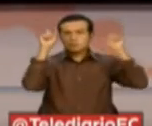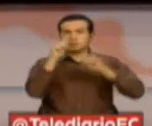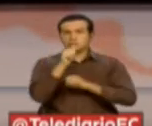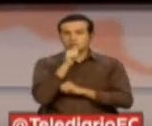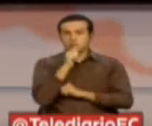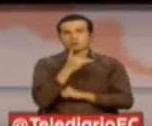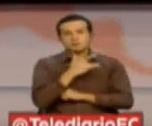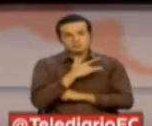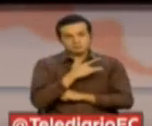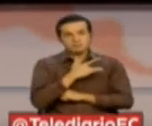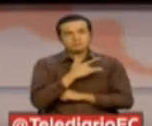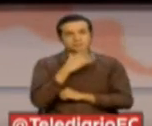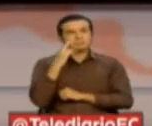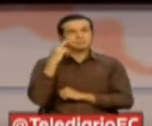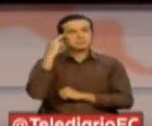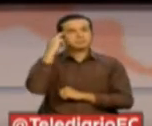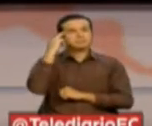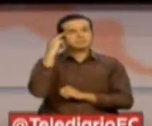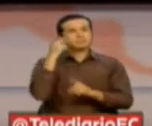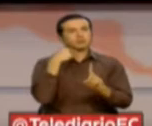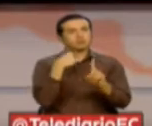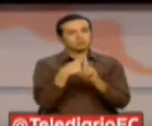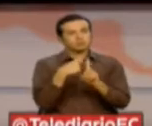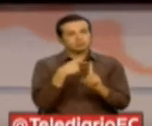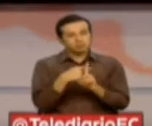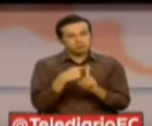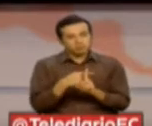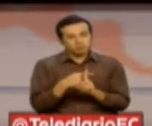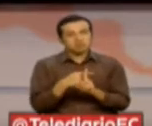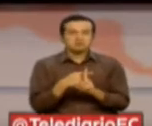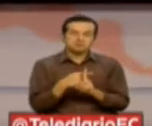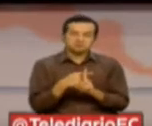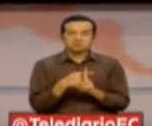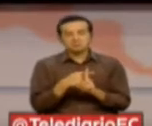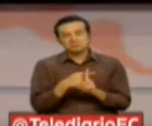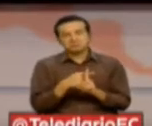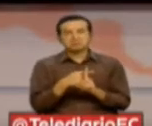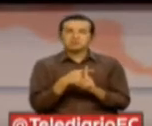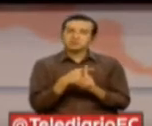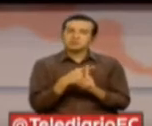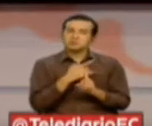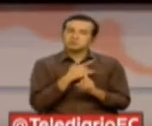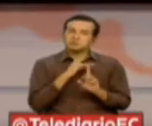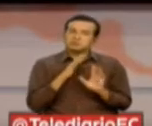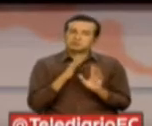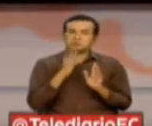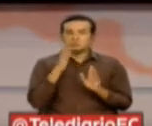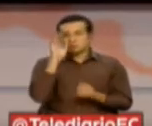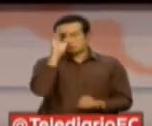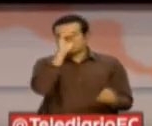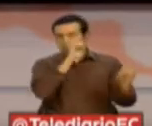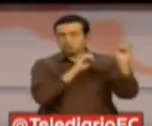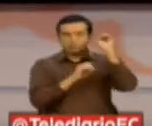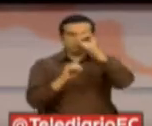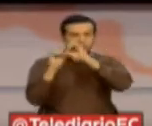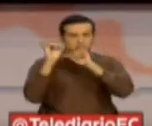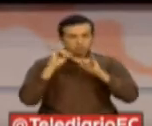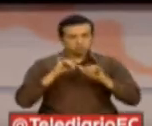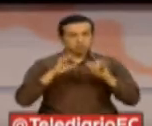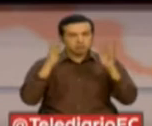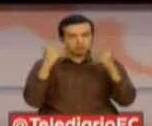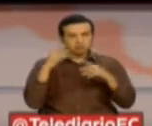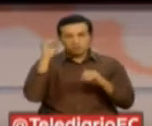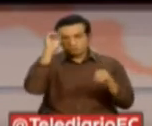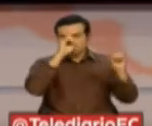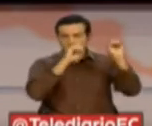con cierta razón un optimismo moderado un optimismo con cierta cautela y no libre de observaciones que ya han